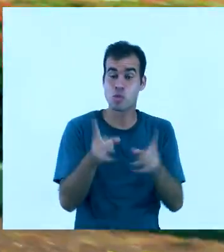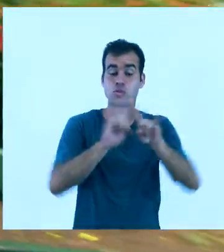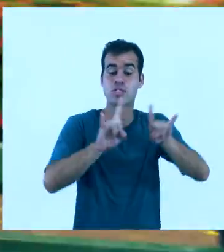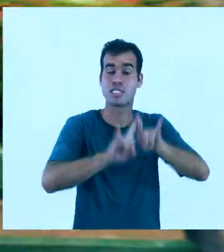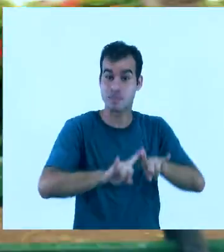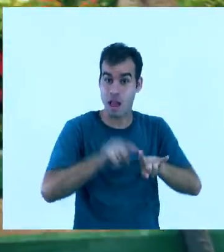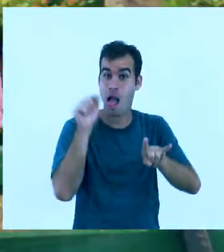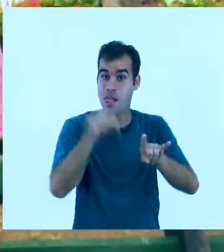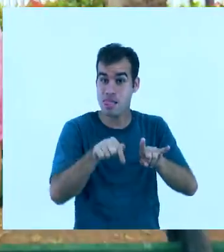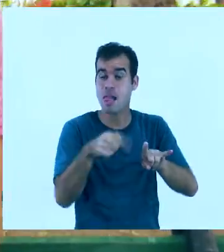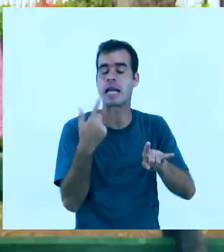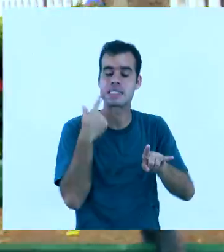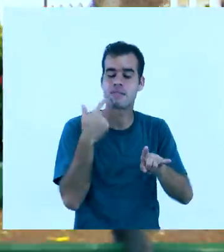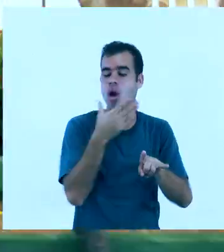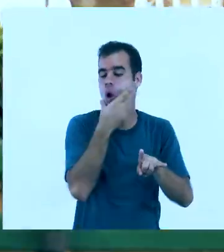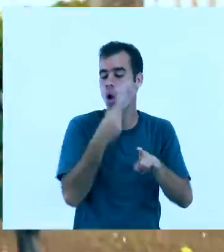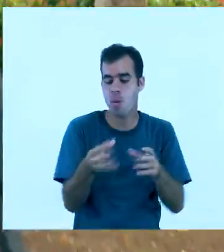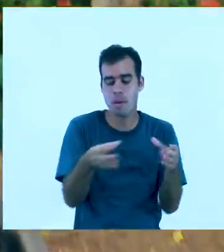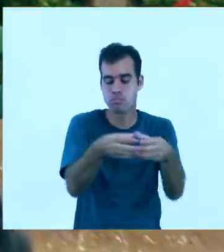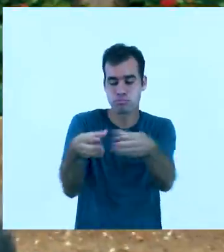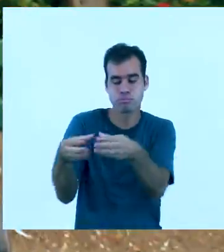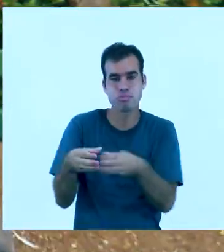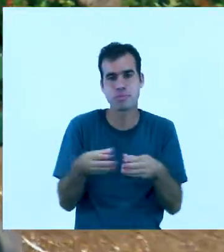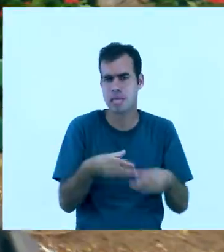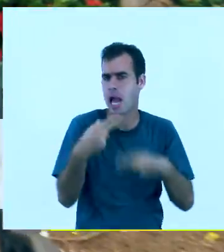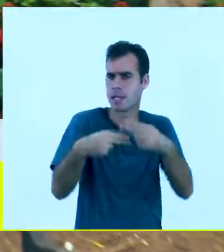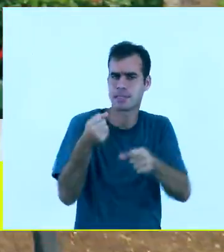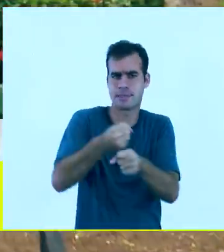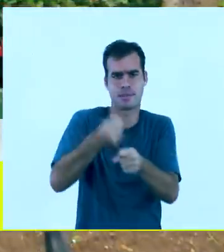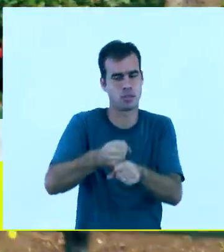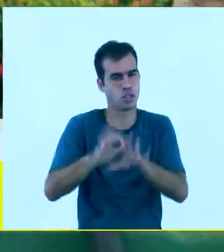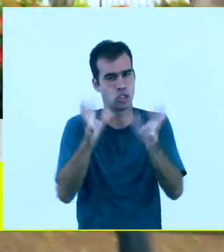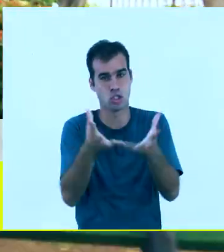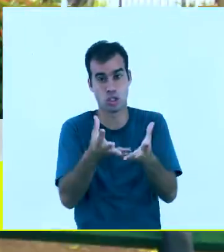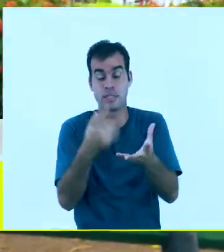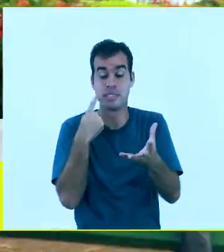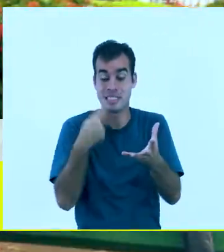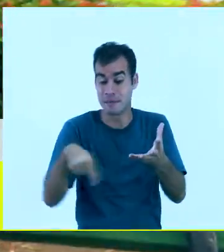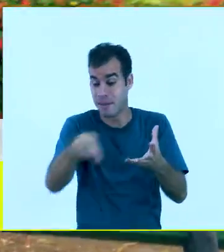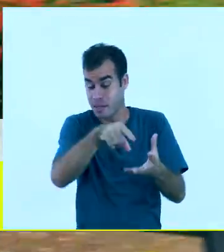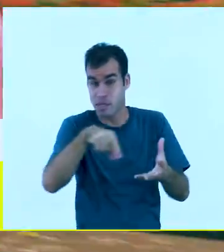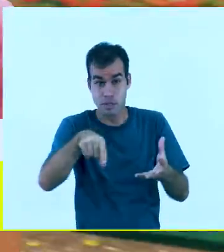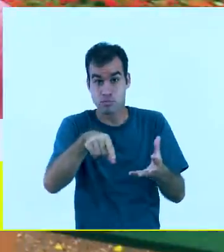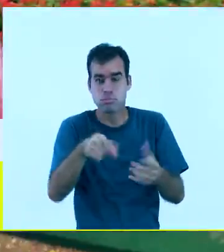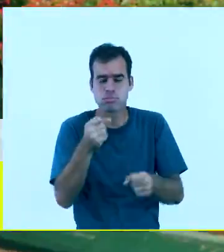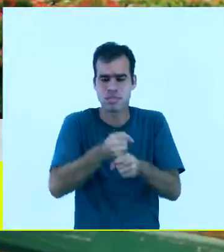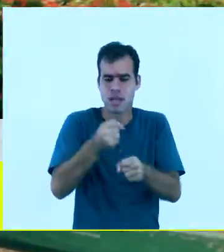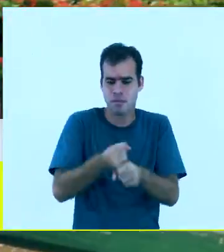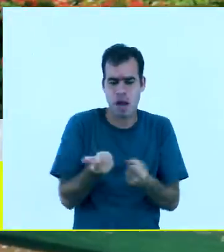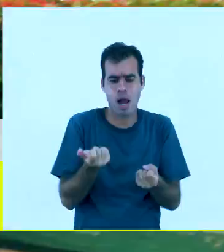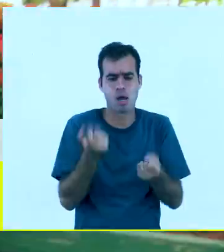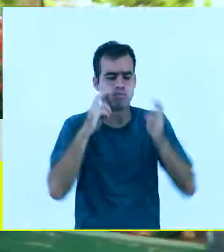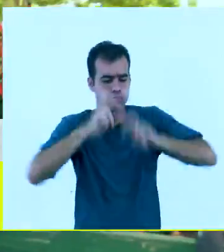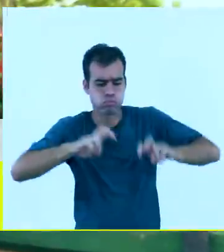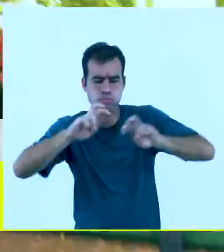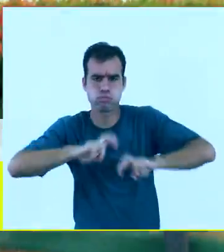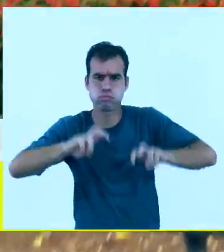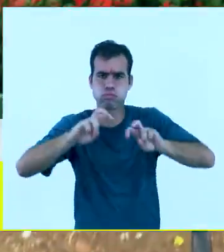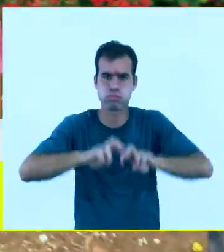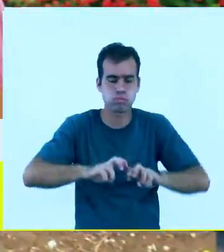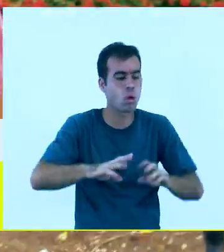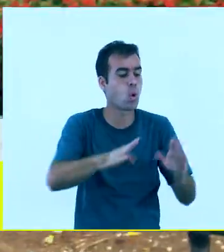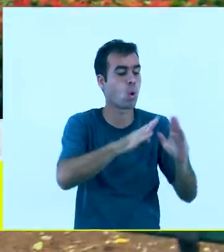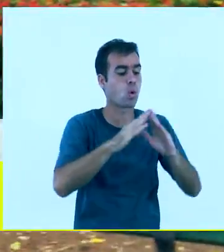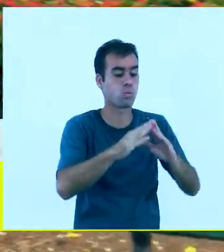de las Brigadas Jóvenes por la Vida, está presente en todas las tareas, destacándose la labor que realizan los muchachos en estudios